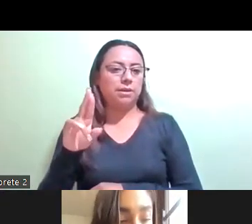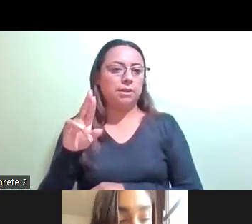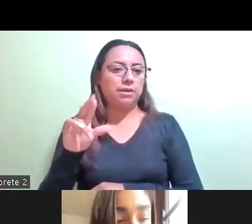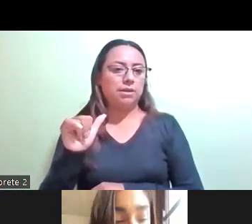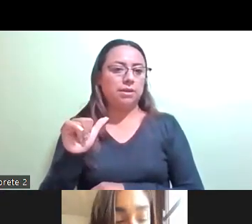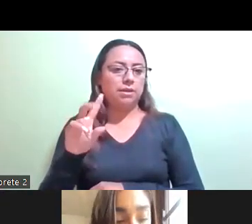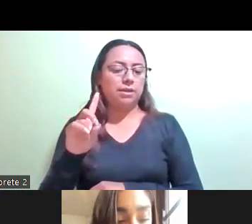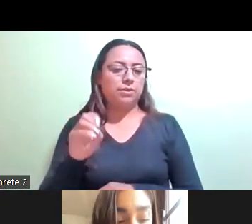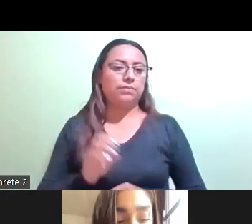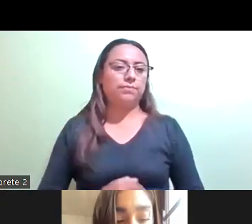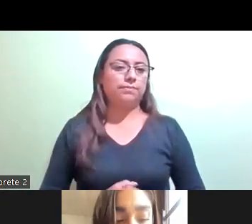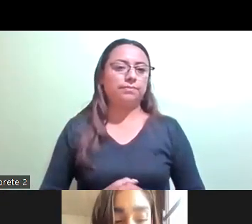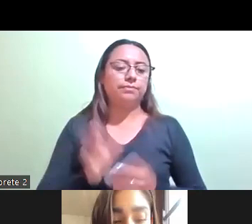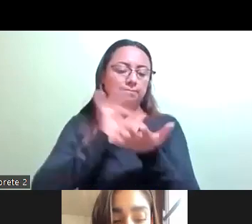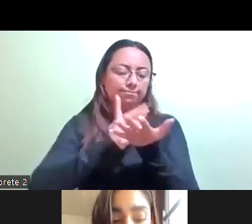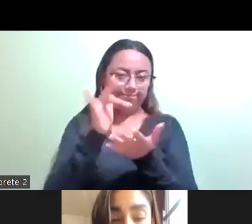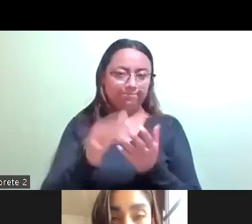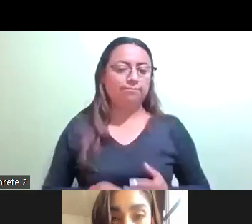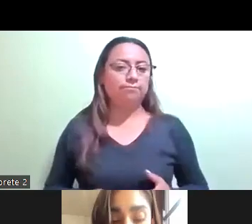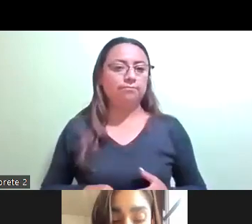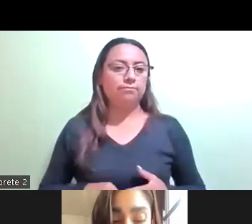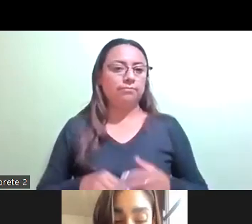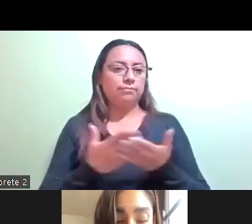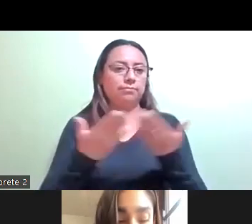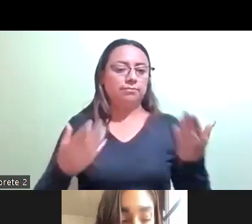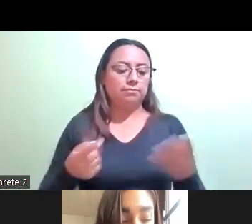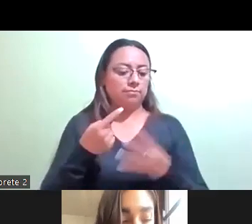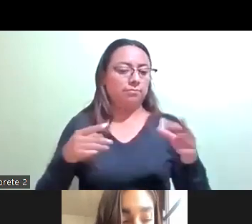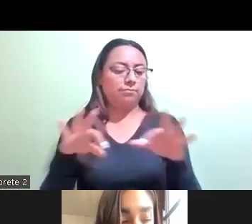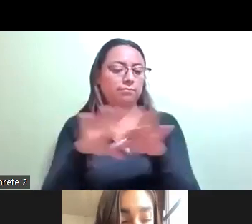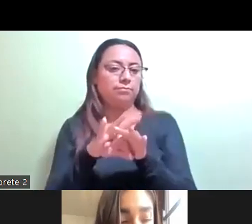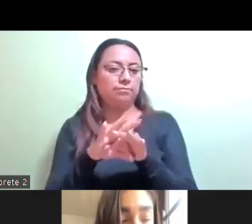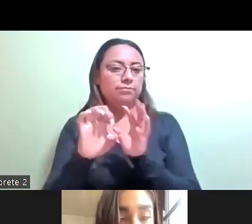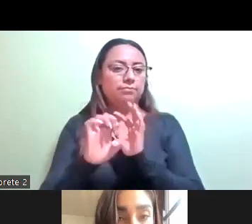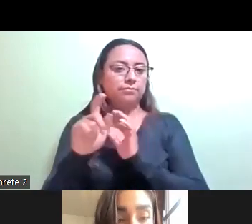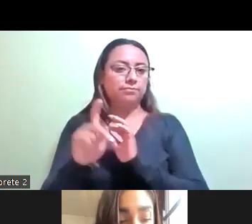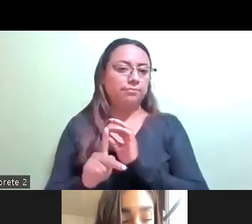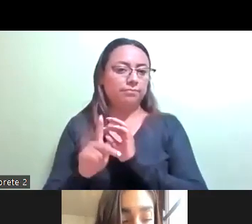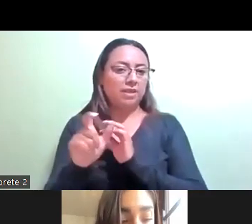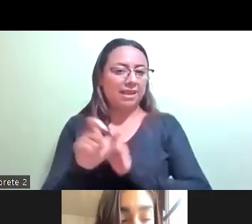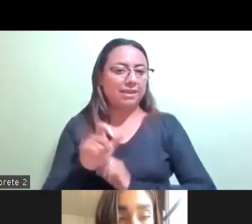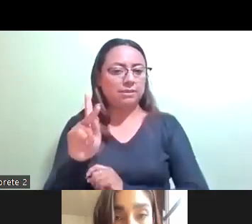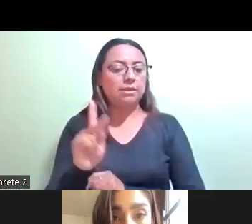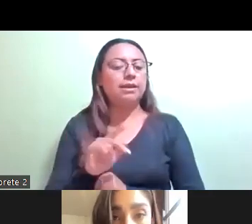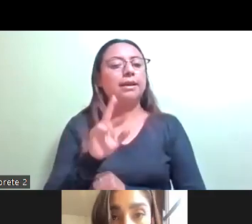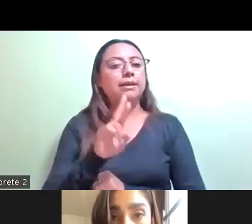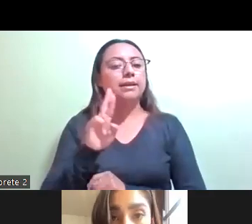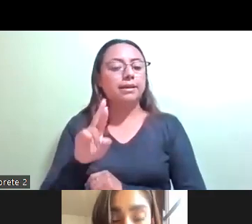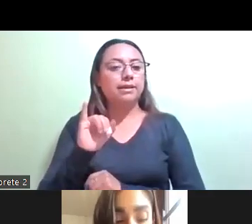Gracias. Respecto al recurso de inconformidad relacionado con el expediente RRIP